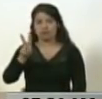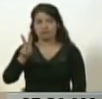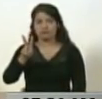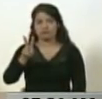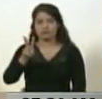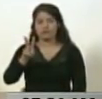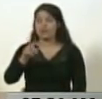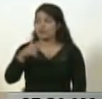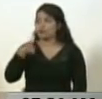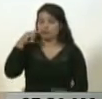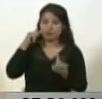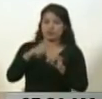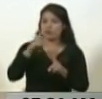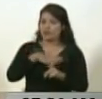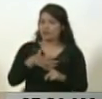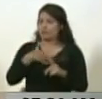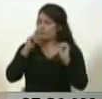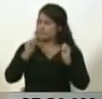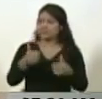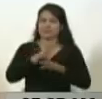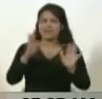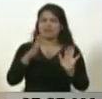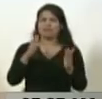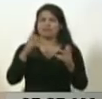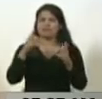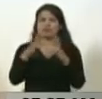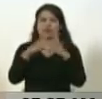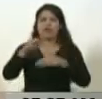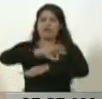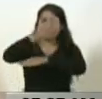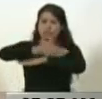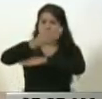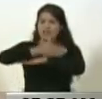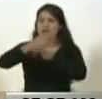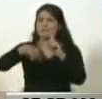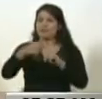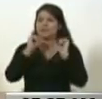entrar en la dinámica propia de la frontera y ofrecer un